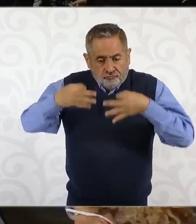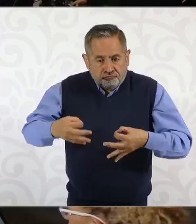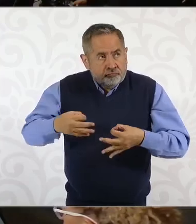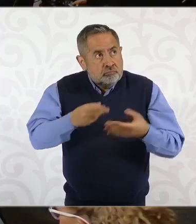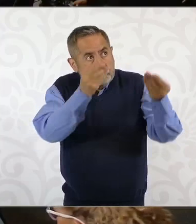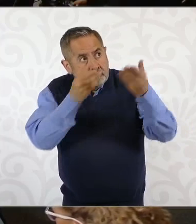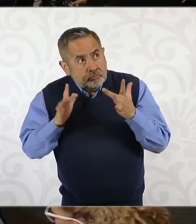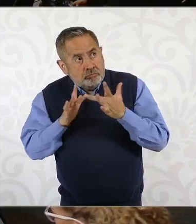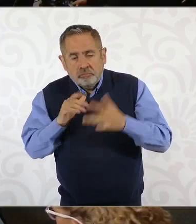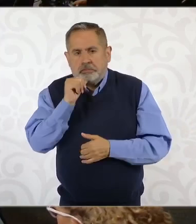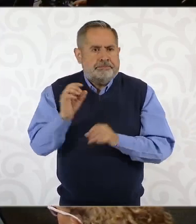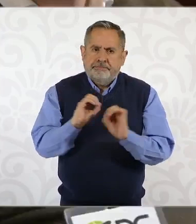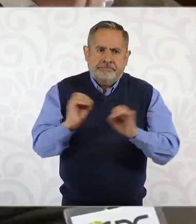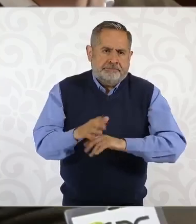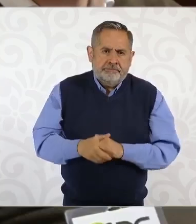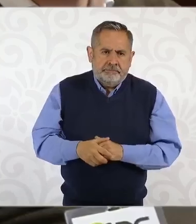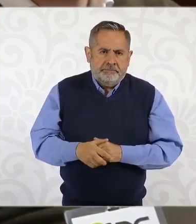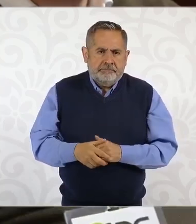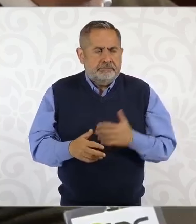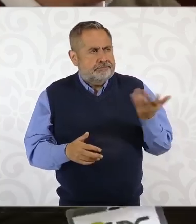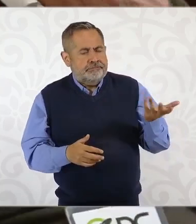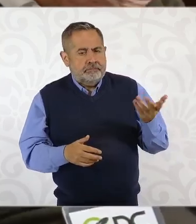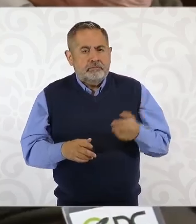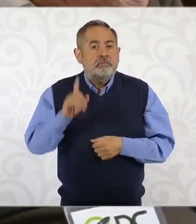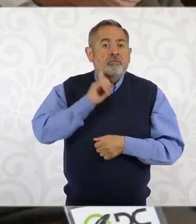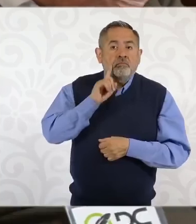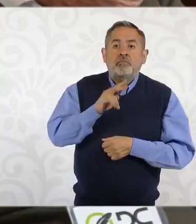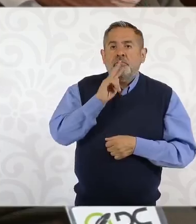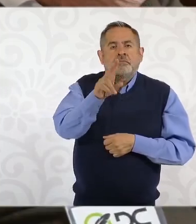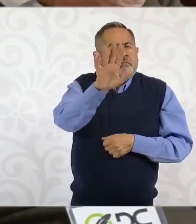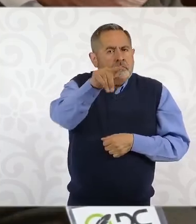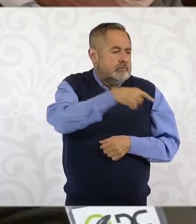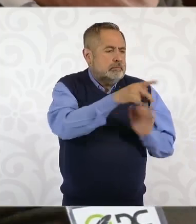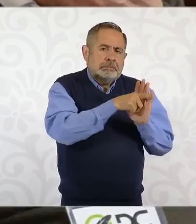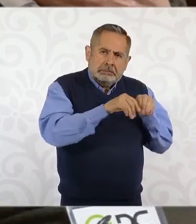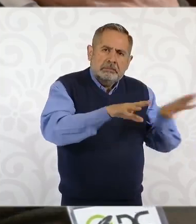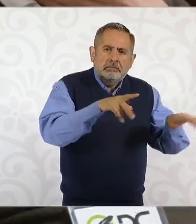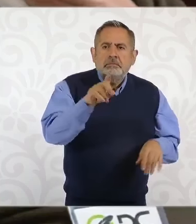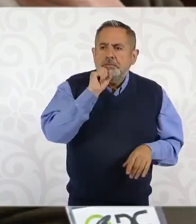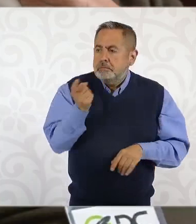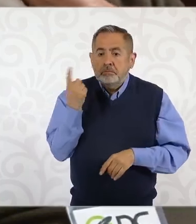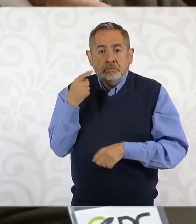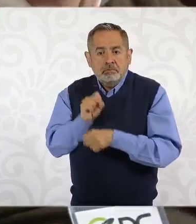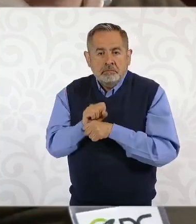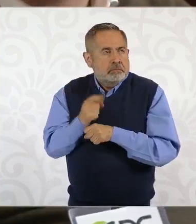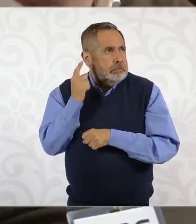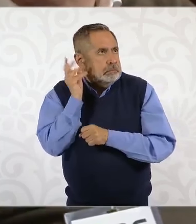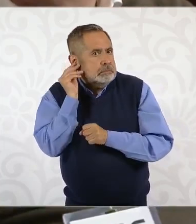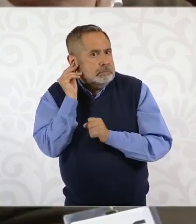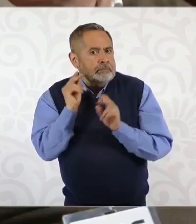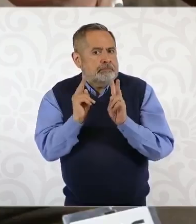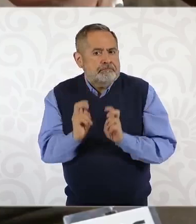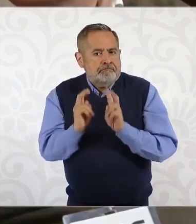Pero bueno, ya es lo que publica así este medio, pero también ha habido los audios que se difunden. Me parece que la semana pasada fue cuando también hubo